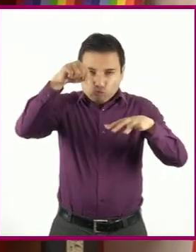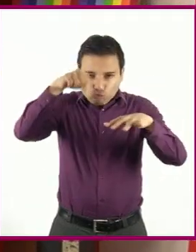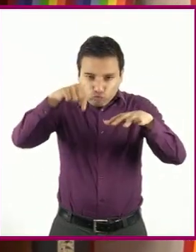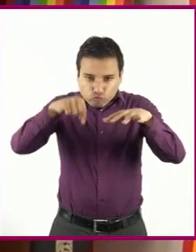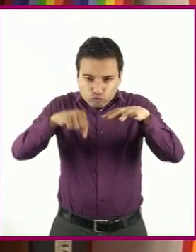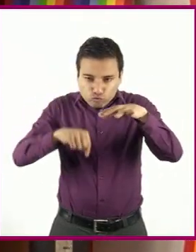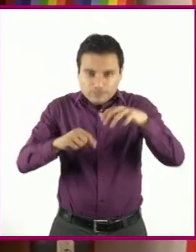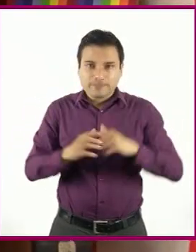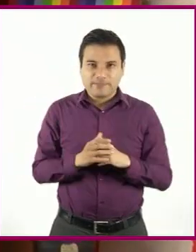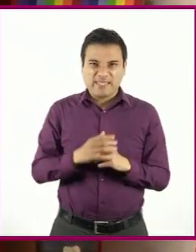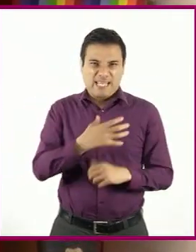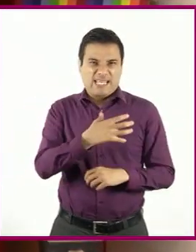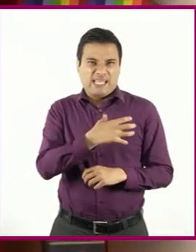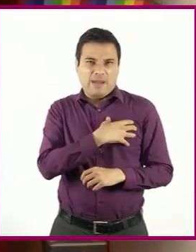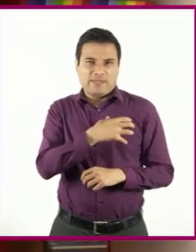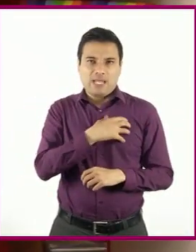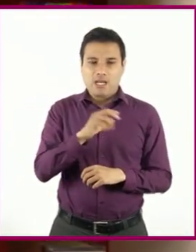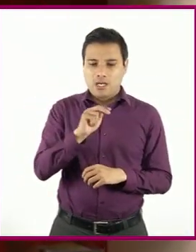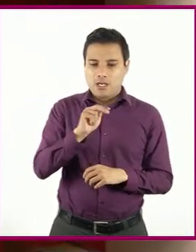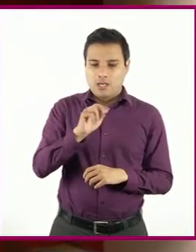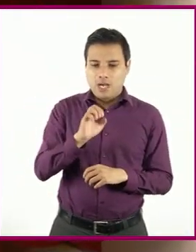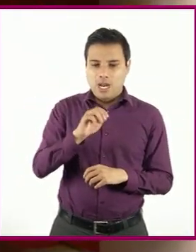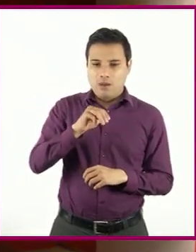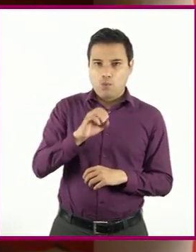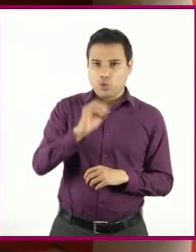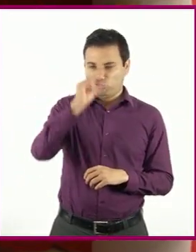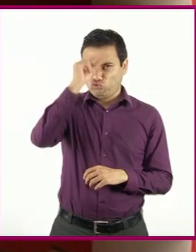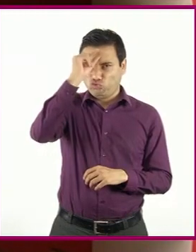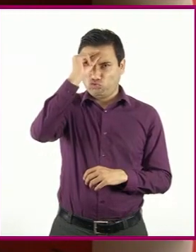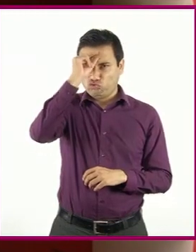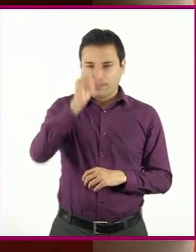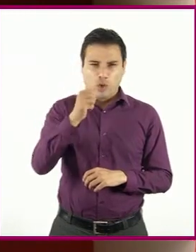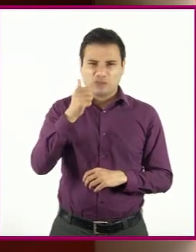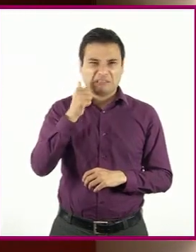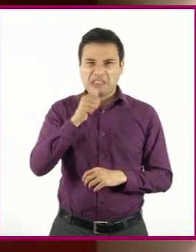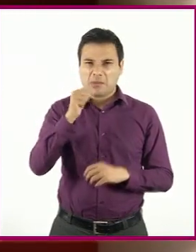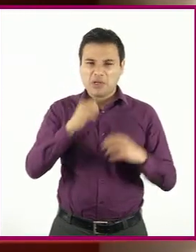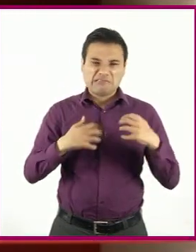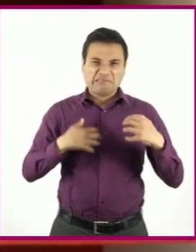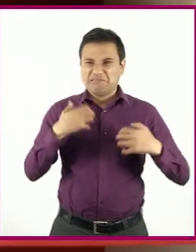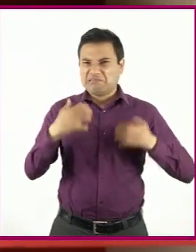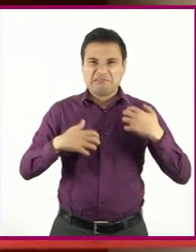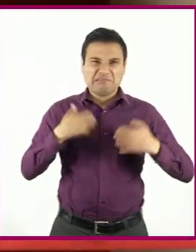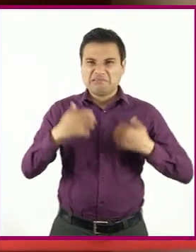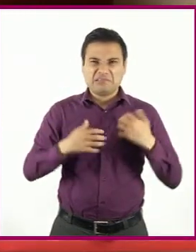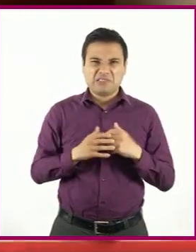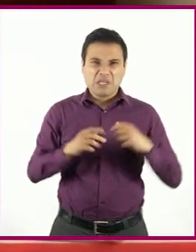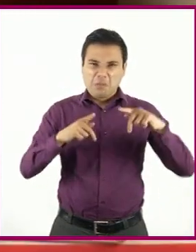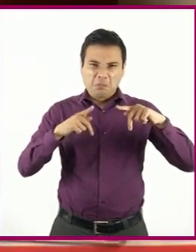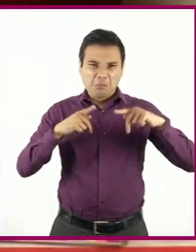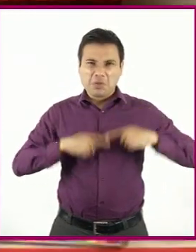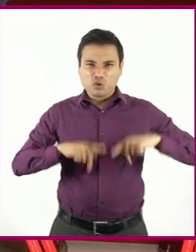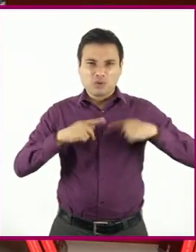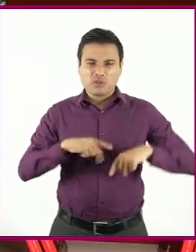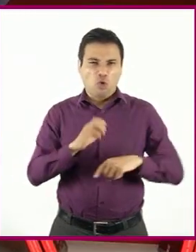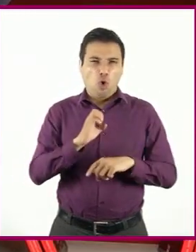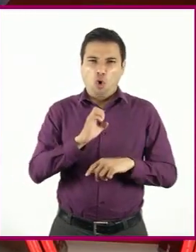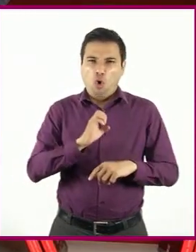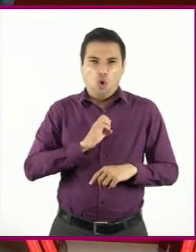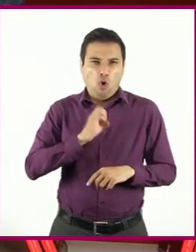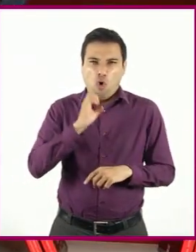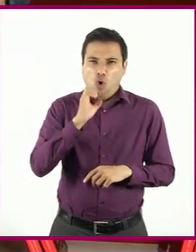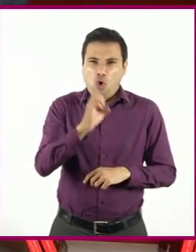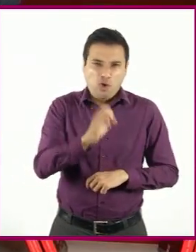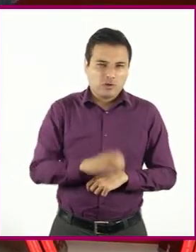El capitán Nemo, que es un sabio y reniega del mundo, se condena a vivir lejos de todo, pues odia a los seres humanos. Nemo,